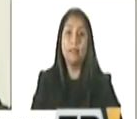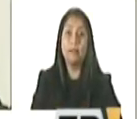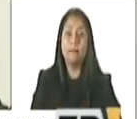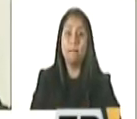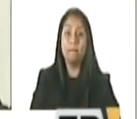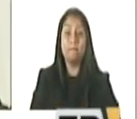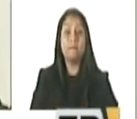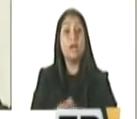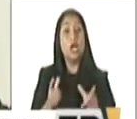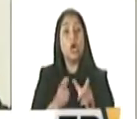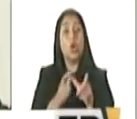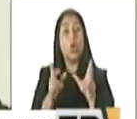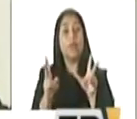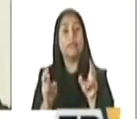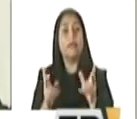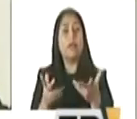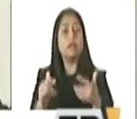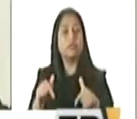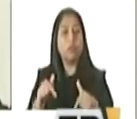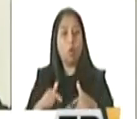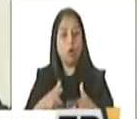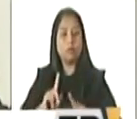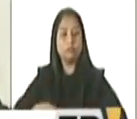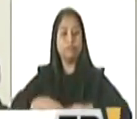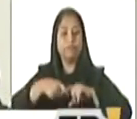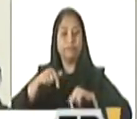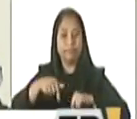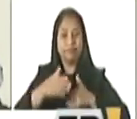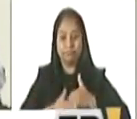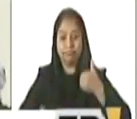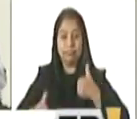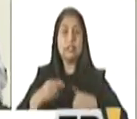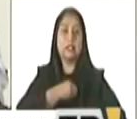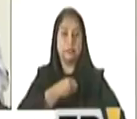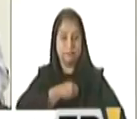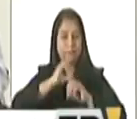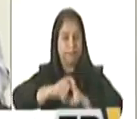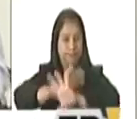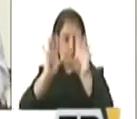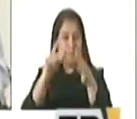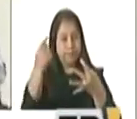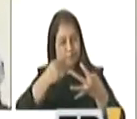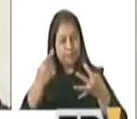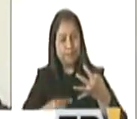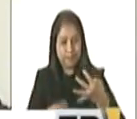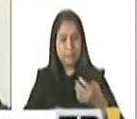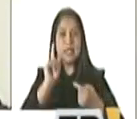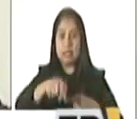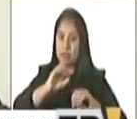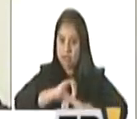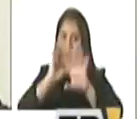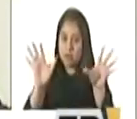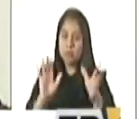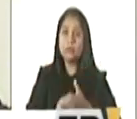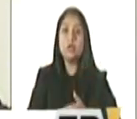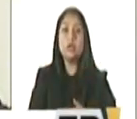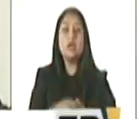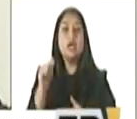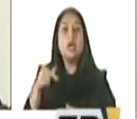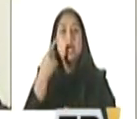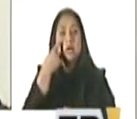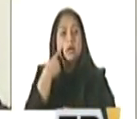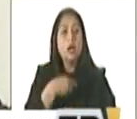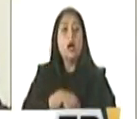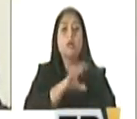Con respecto a las medidas que hoy se tomaron, quiero aclarar algunos puntos que vale la pena que dejemos claro. La distribución